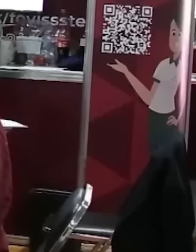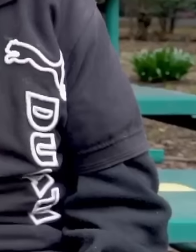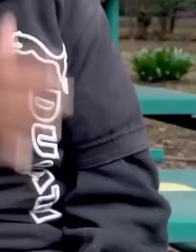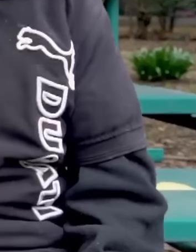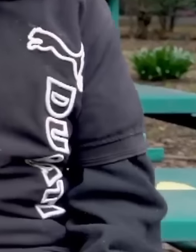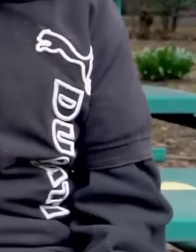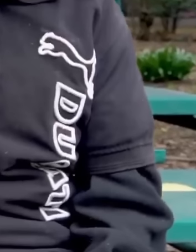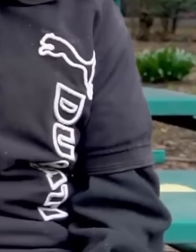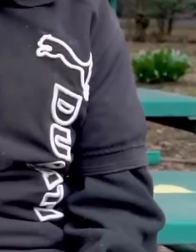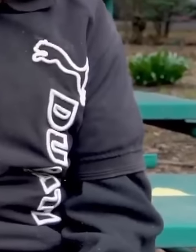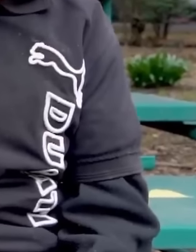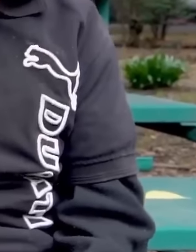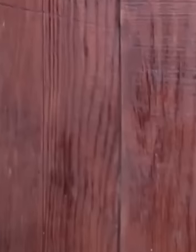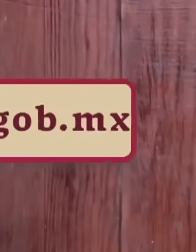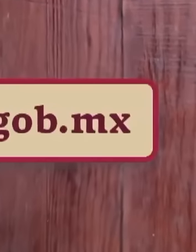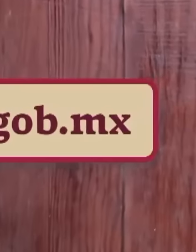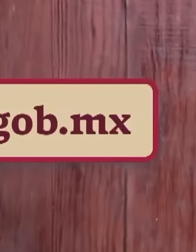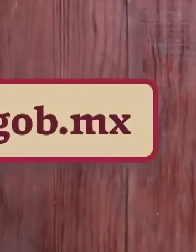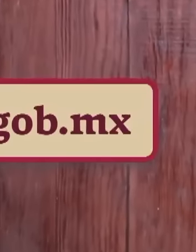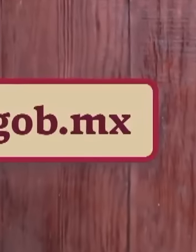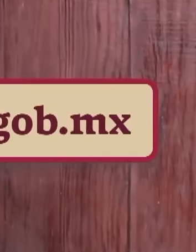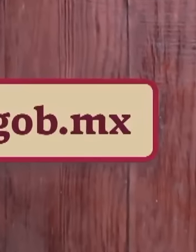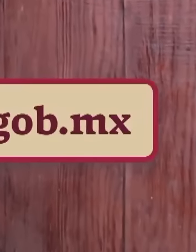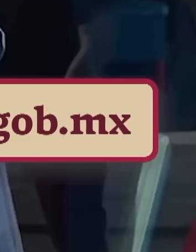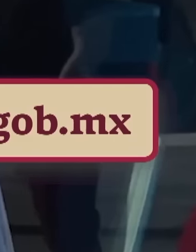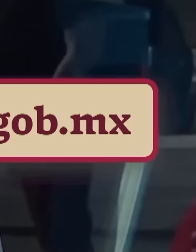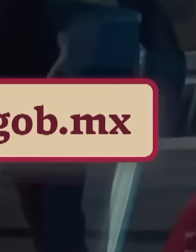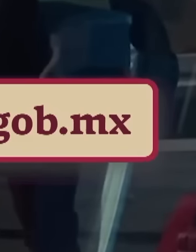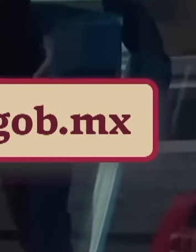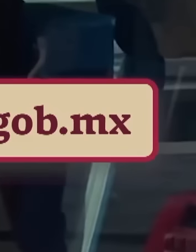1000. Infórmate en Fondo de Pensiones para el